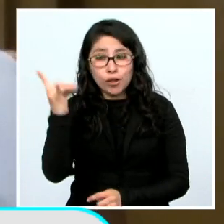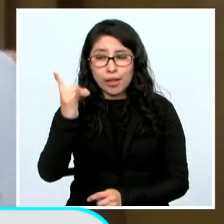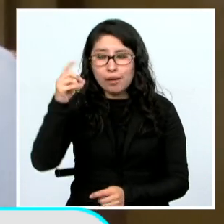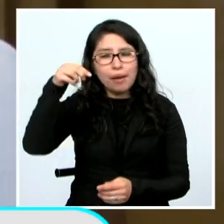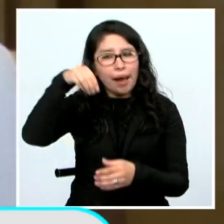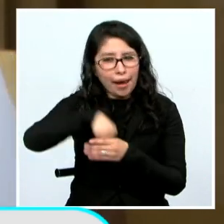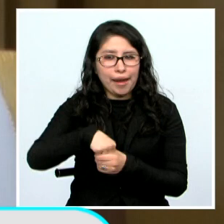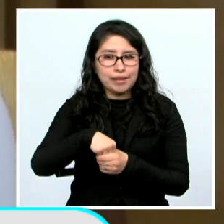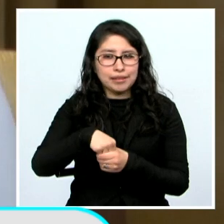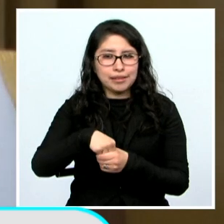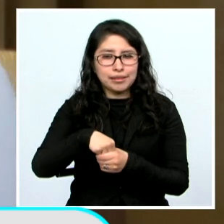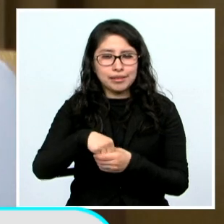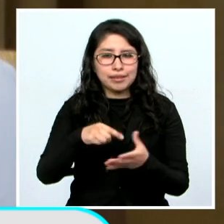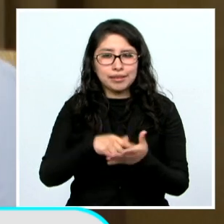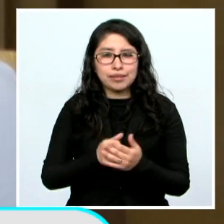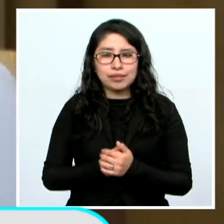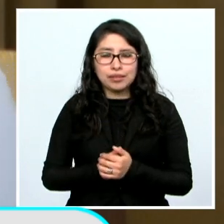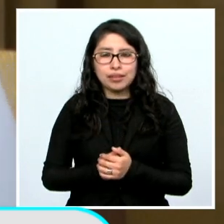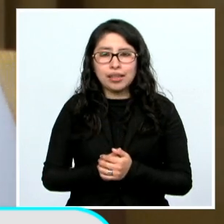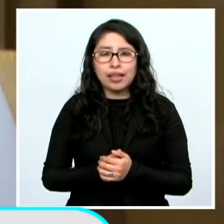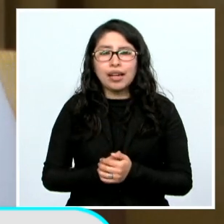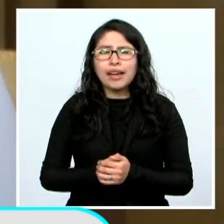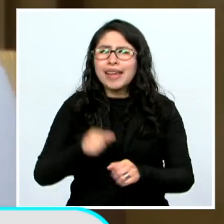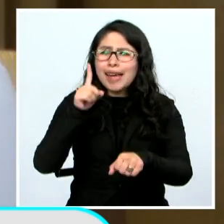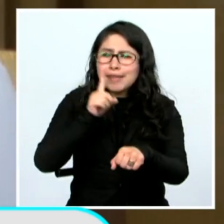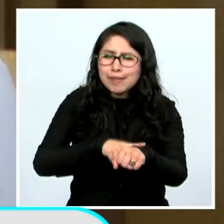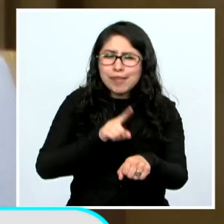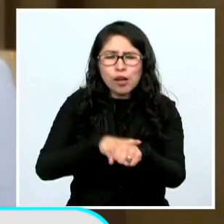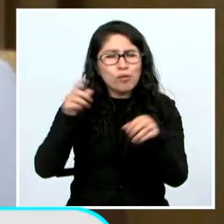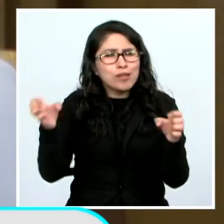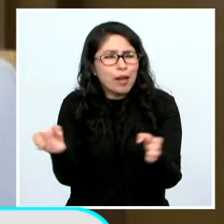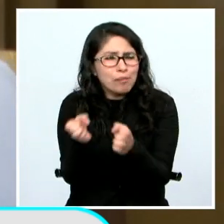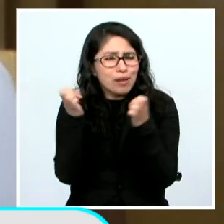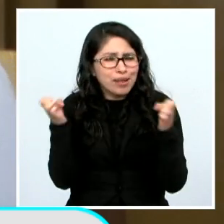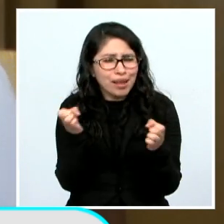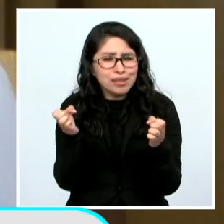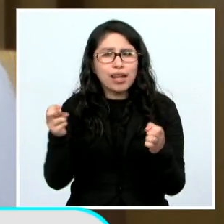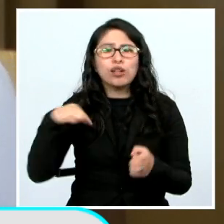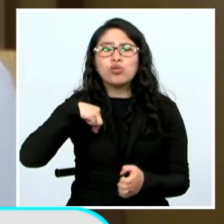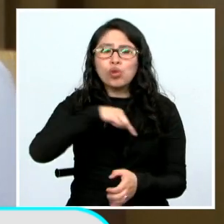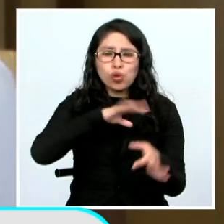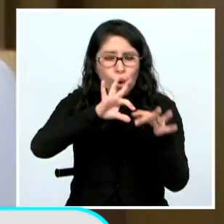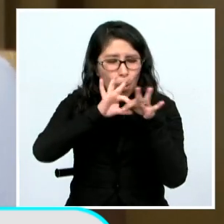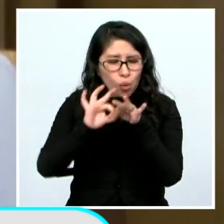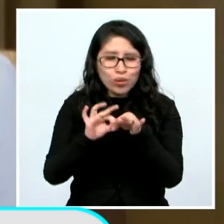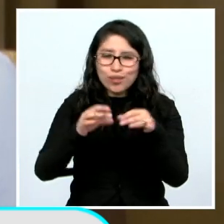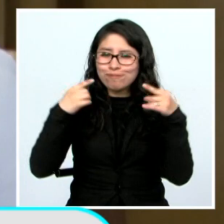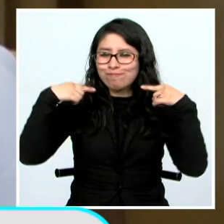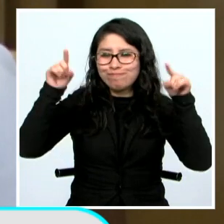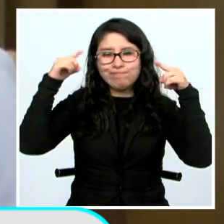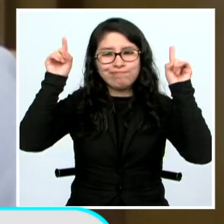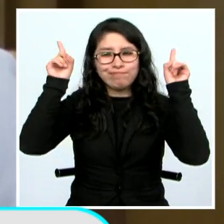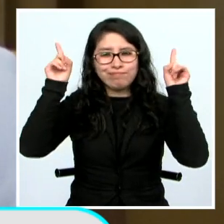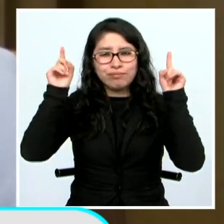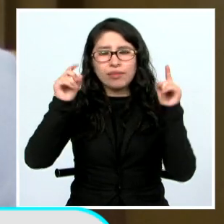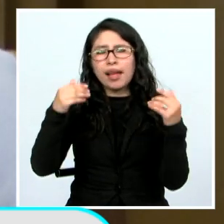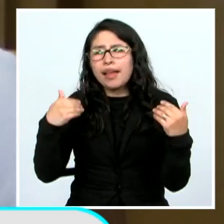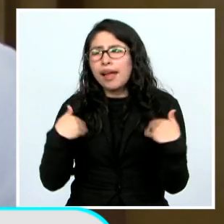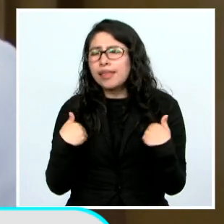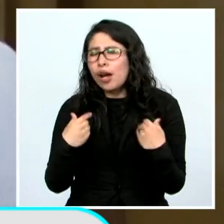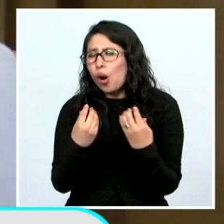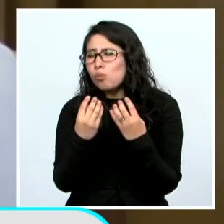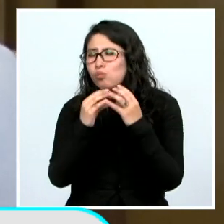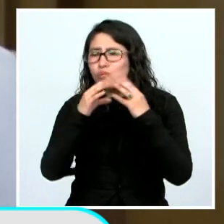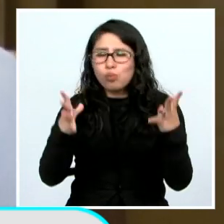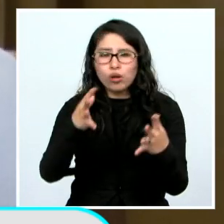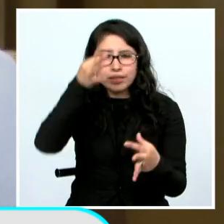momento. Es decir, Juan Carlos, que en momentos de crisis nosotros unidos vamos a salir adelante. Yo tengo mucha fe en eso y